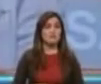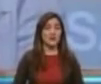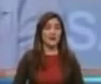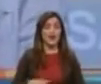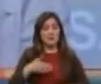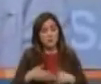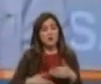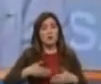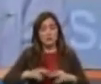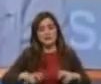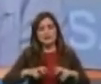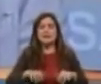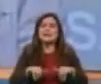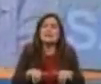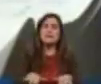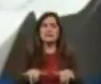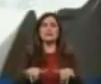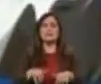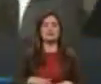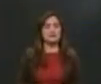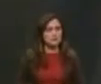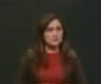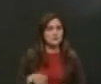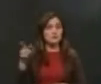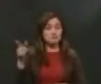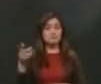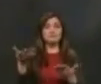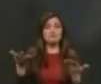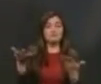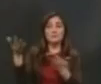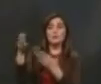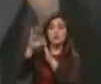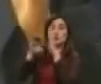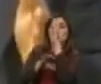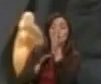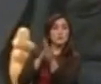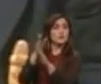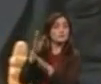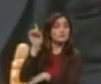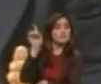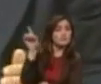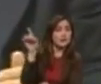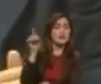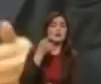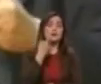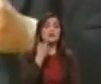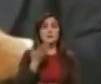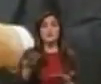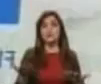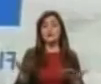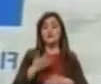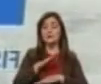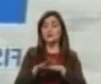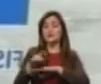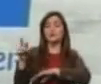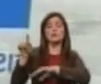instrucción fiscal por lo tanto en investigación argumentos con los que difiere el constitucionalista enrique herrería para que en la medida cautelar que pesa